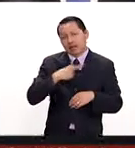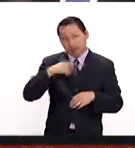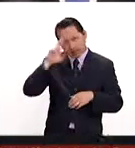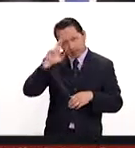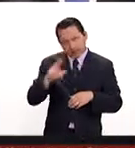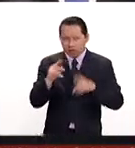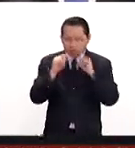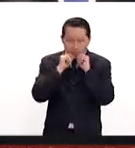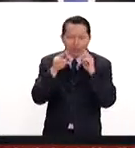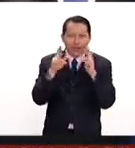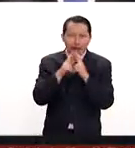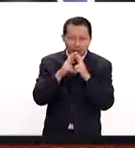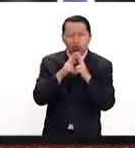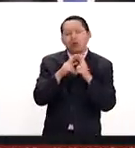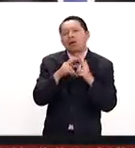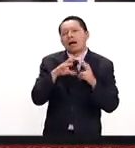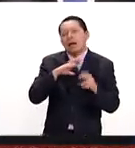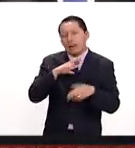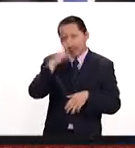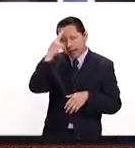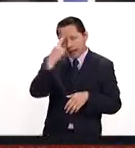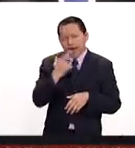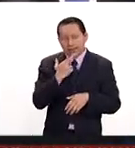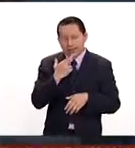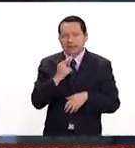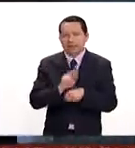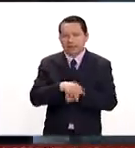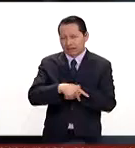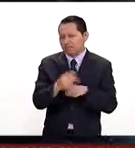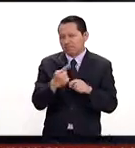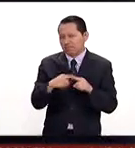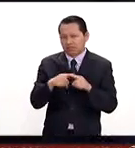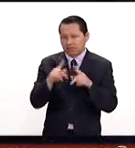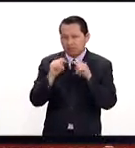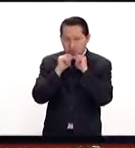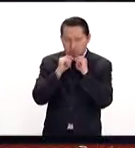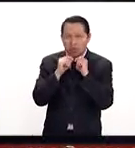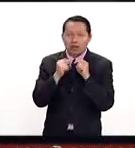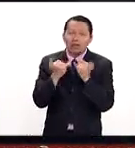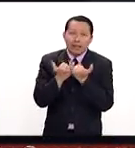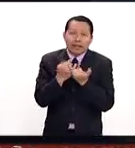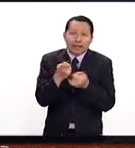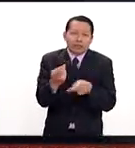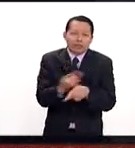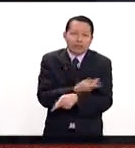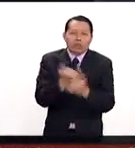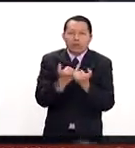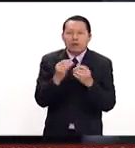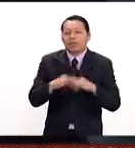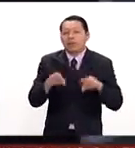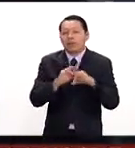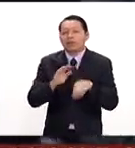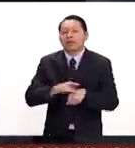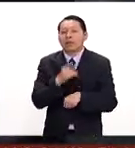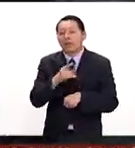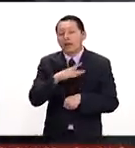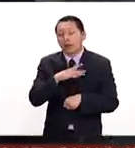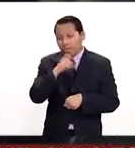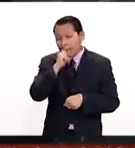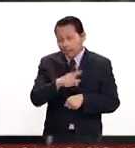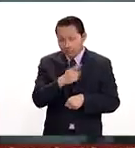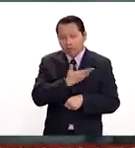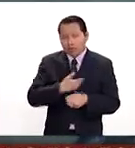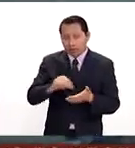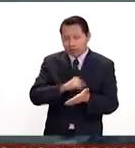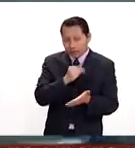y su raza. Entonces, estas son parte también de las primeras reacciones y, bueno, importantes implicaciones, ¿no? También de la orden